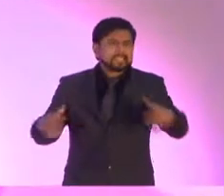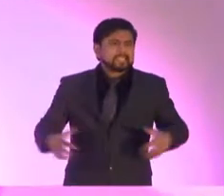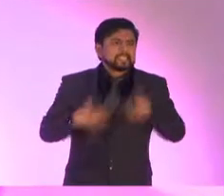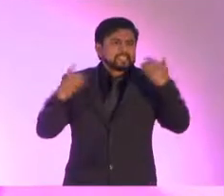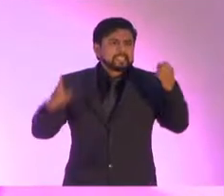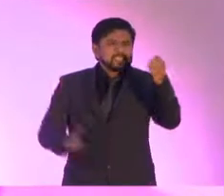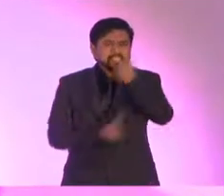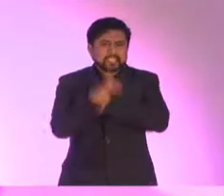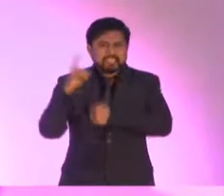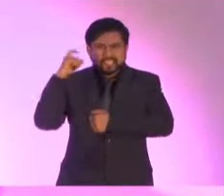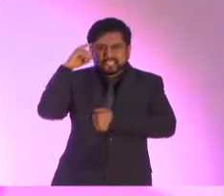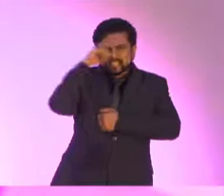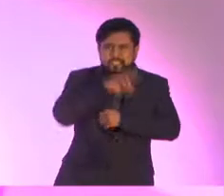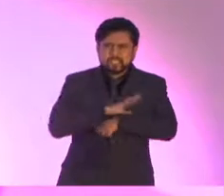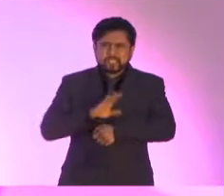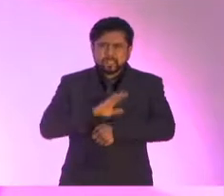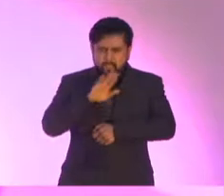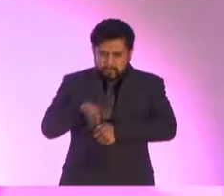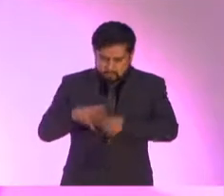porque muerto está.